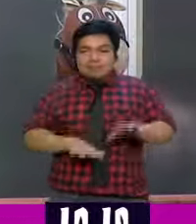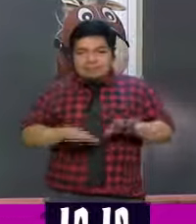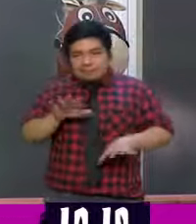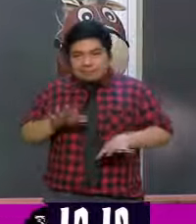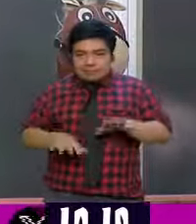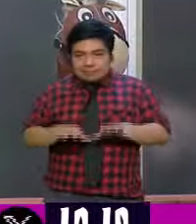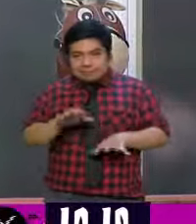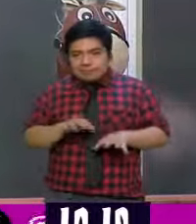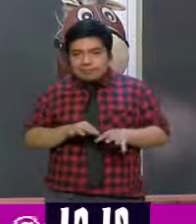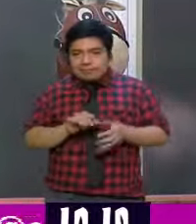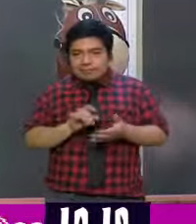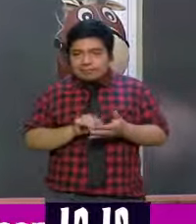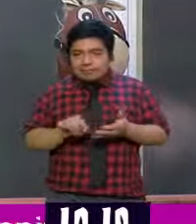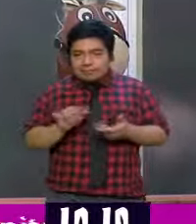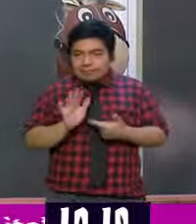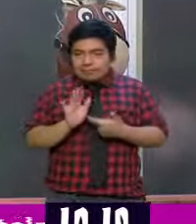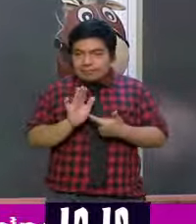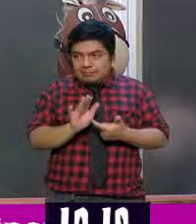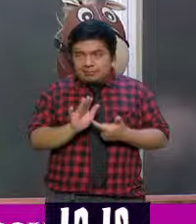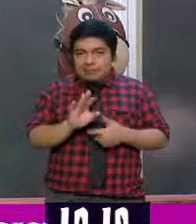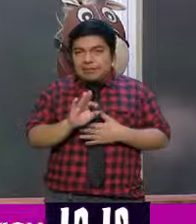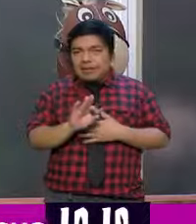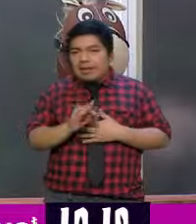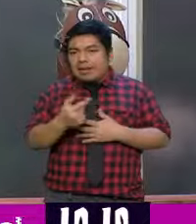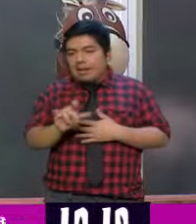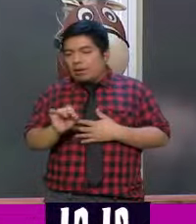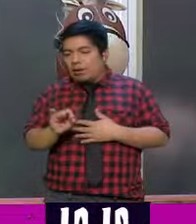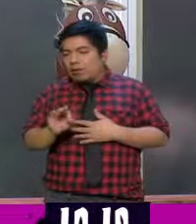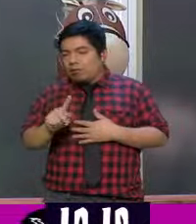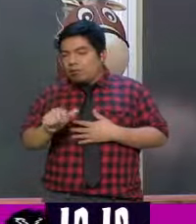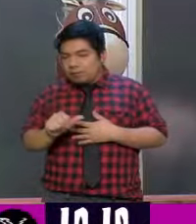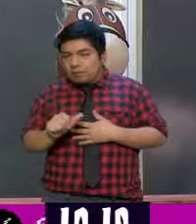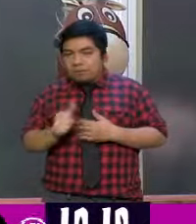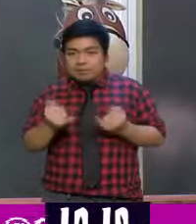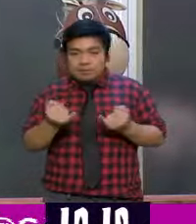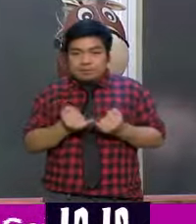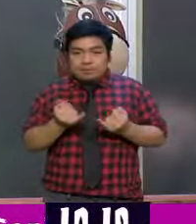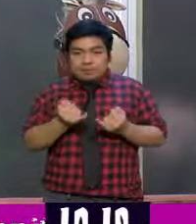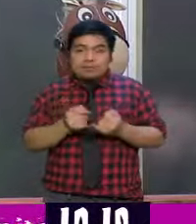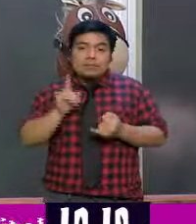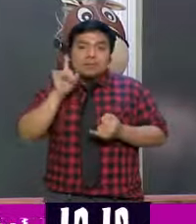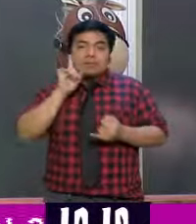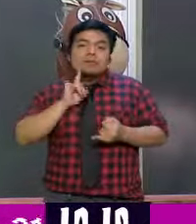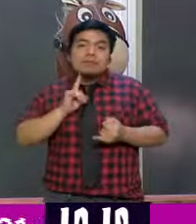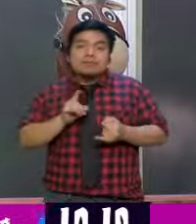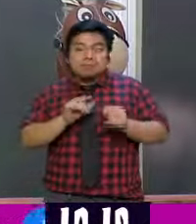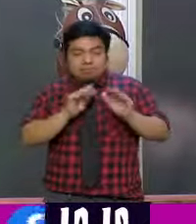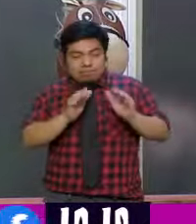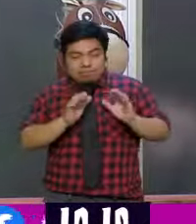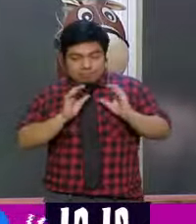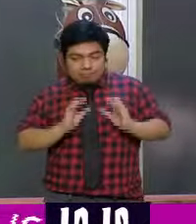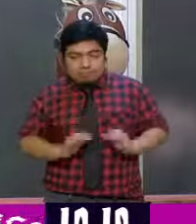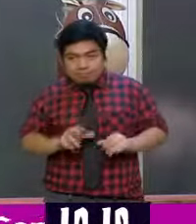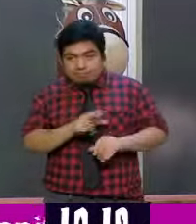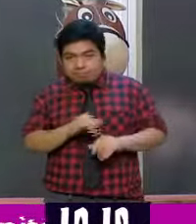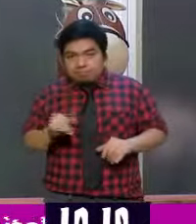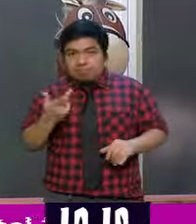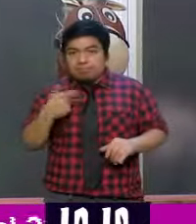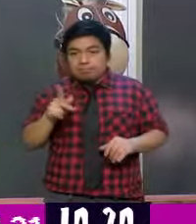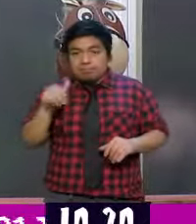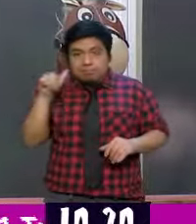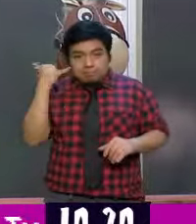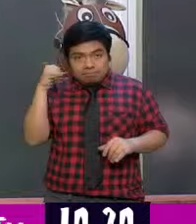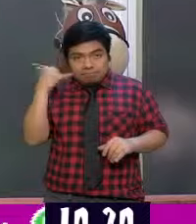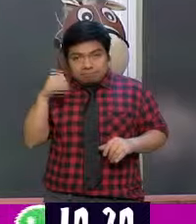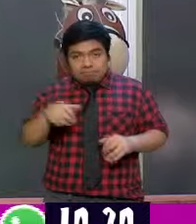lo reposteo como muestra de la gordofobia. Para que vean. Y de que las mujeres todavía somos juzgadas por nuestros cuerpos. Sí. Pero en Yucatán a alguien